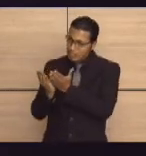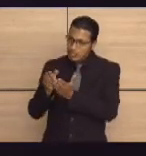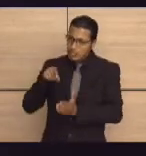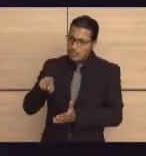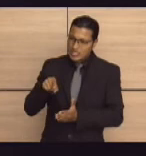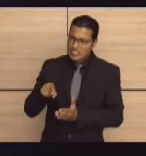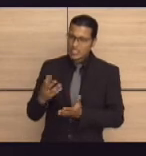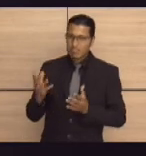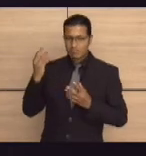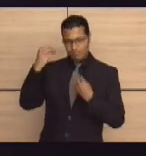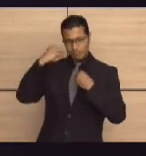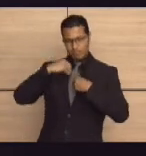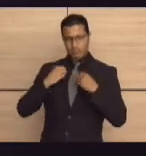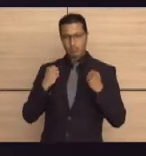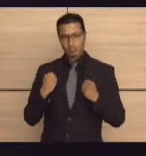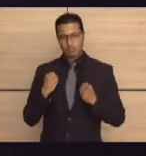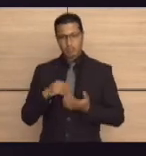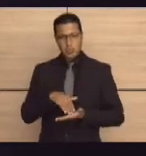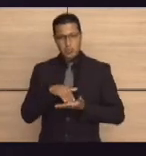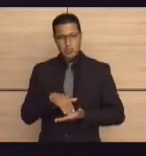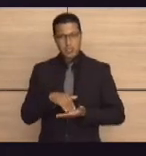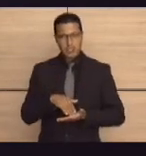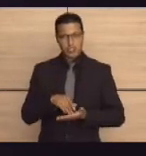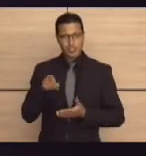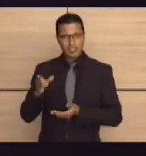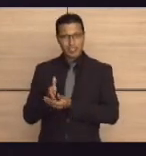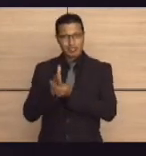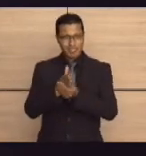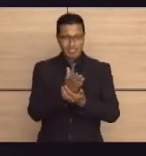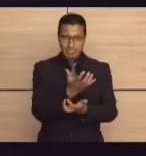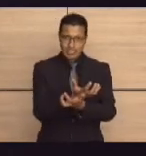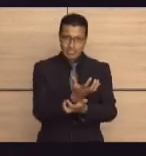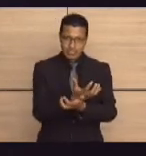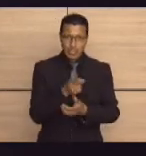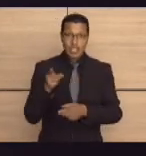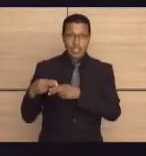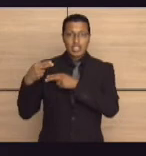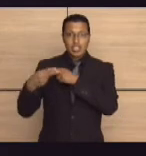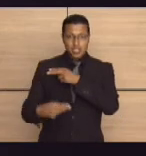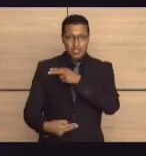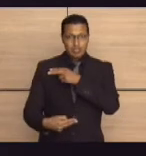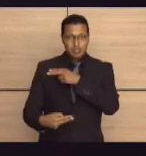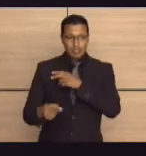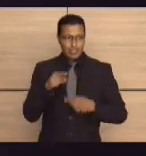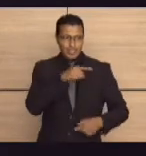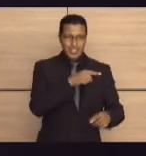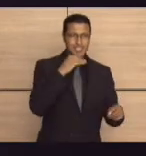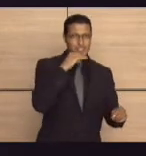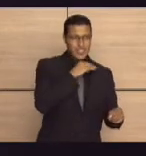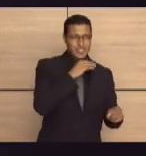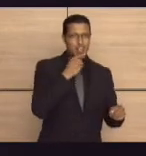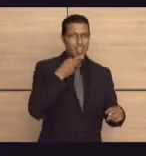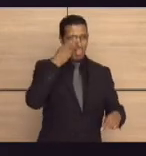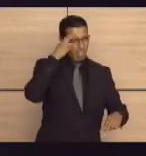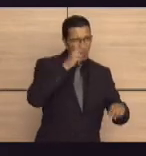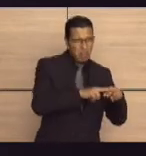crítico, en un método científico, pueden ayudarnos. La historia nos obliga a separar los hechos de la ficción. Los